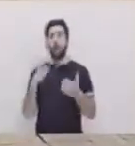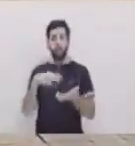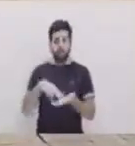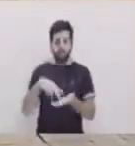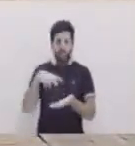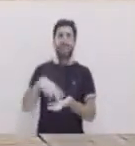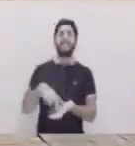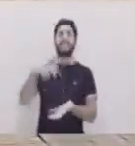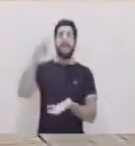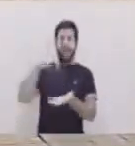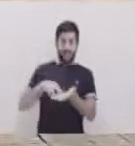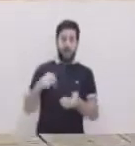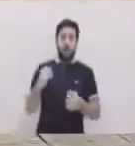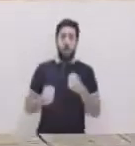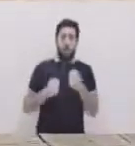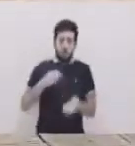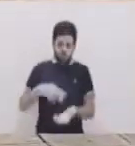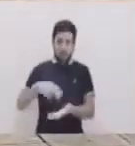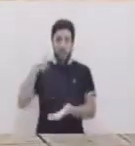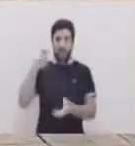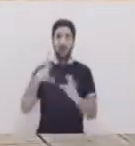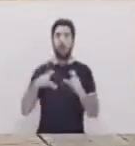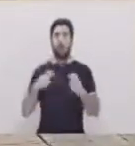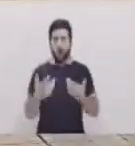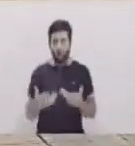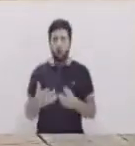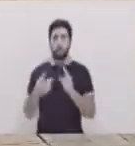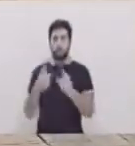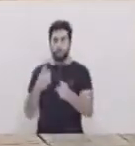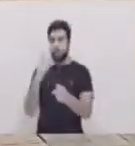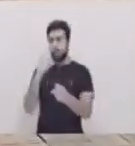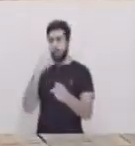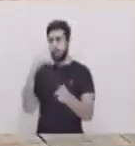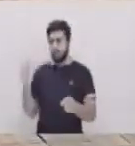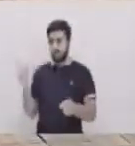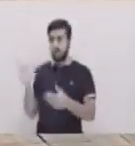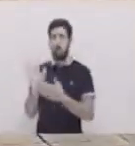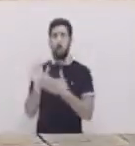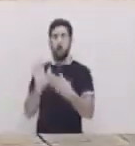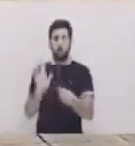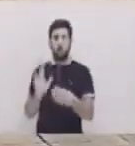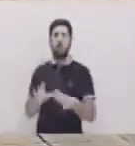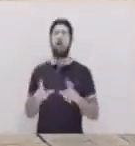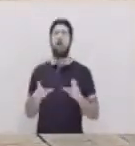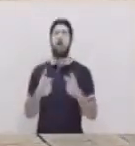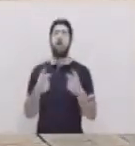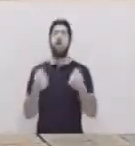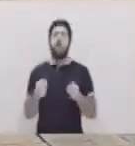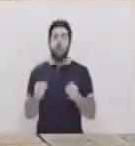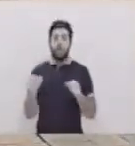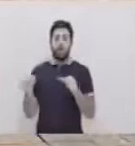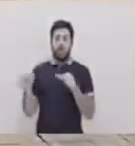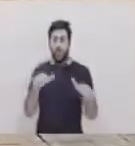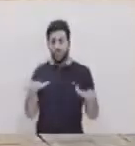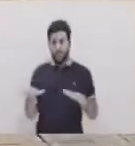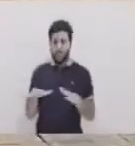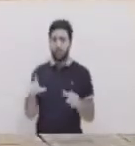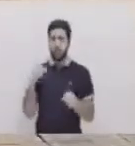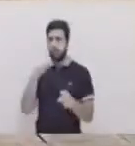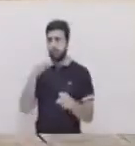más hábil, ¿sí? De este lado, empezamos del lado derecho, ¿sí? Vamos a hacer los saltos con el debido